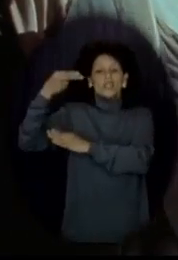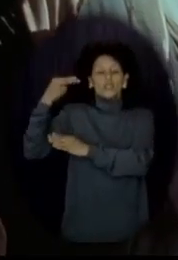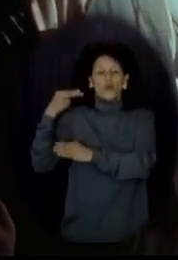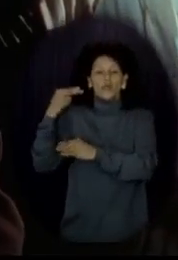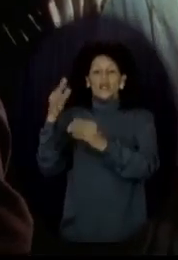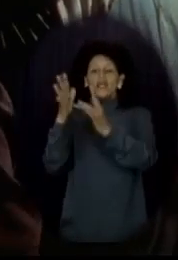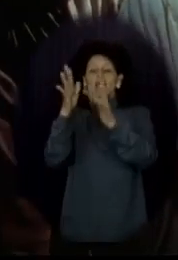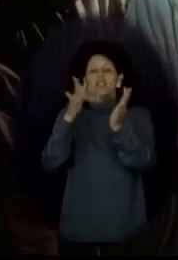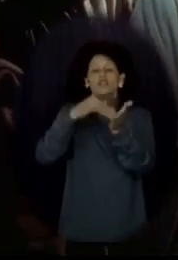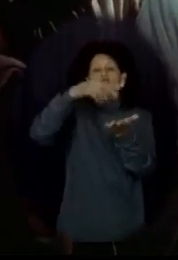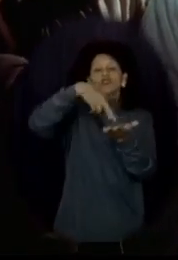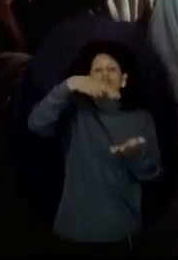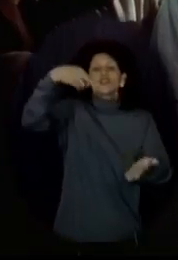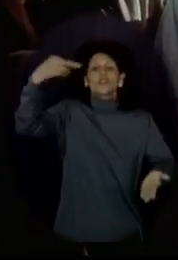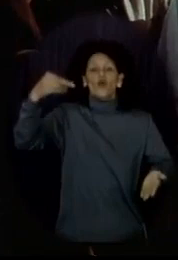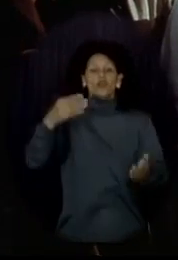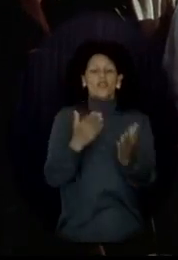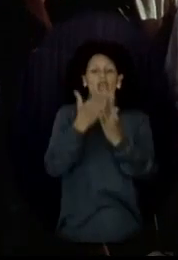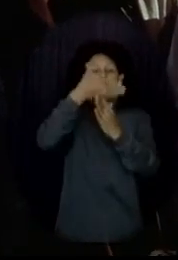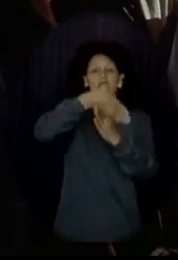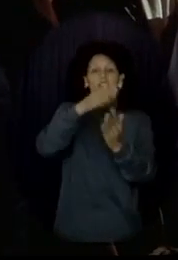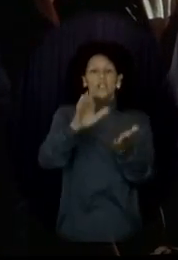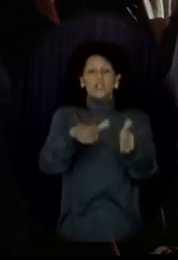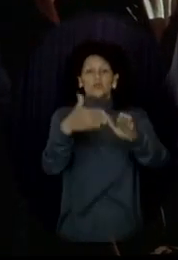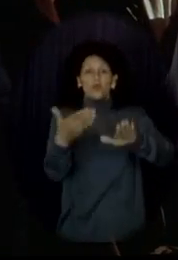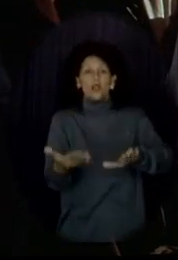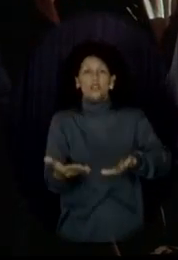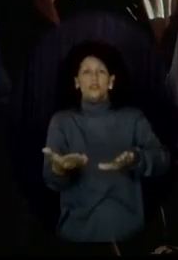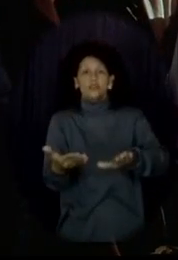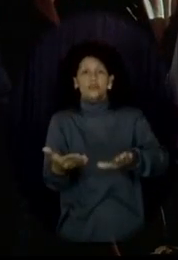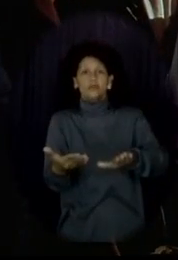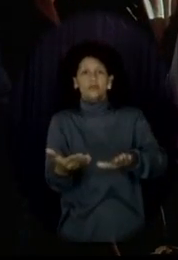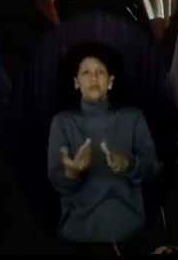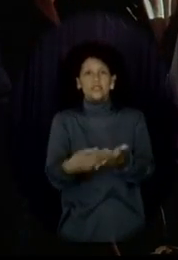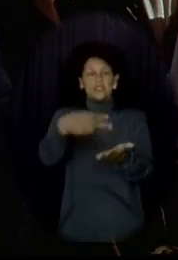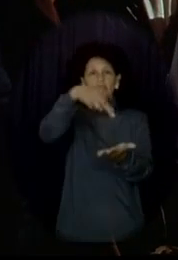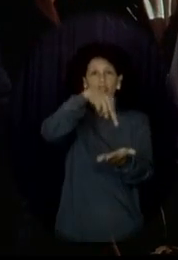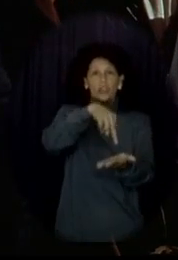Jesús resucitó de entre los muertos.